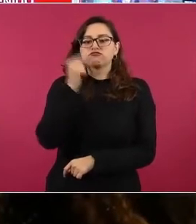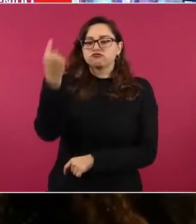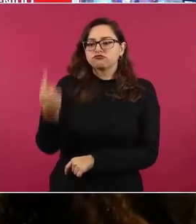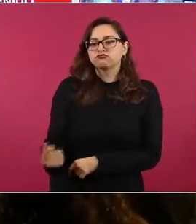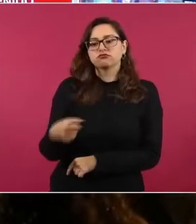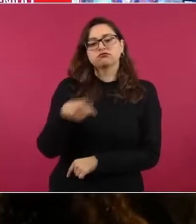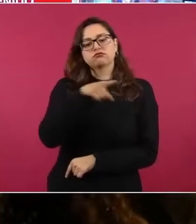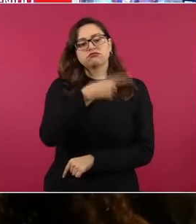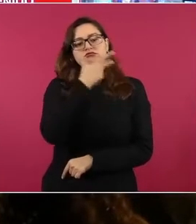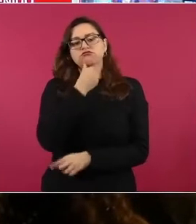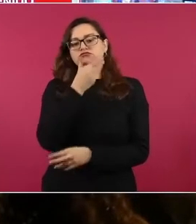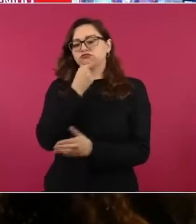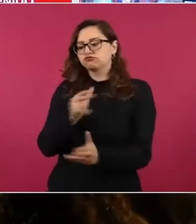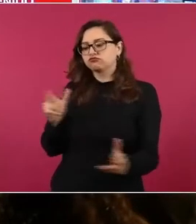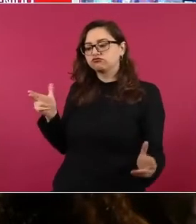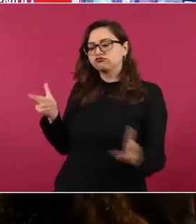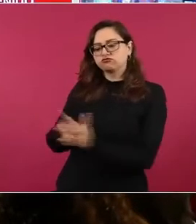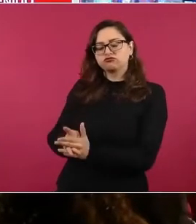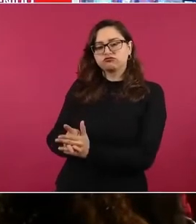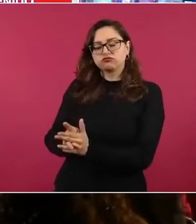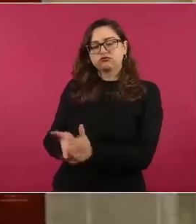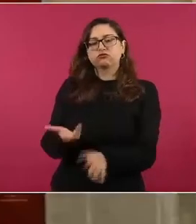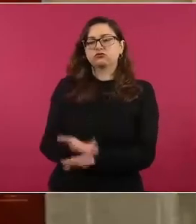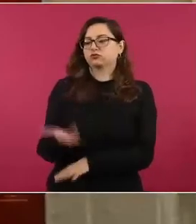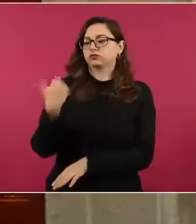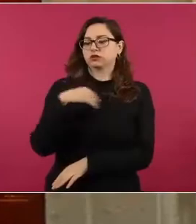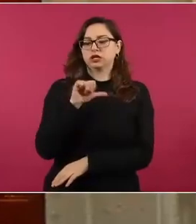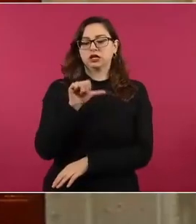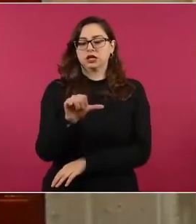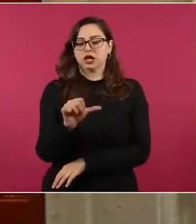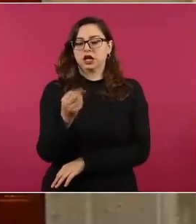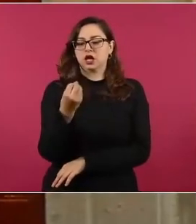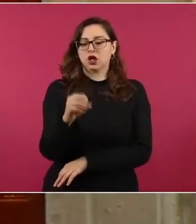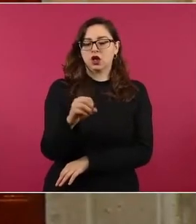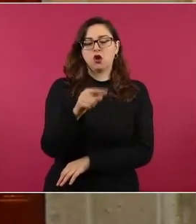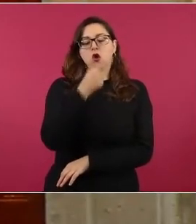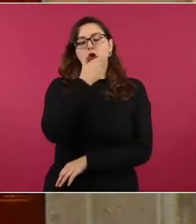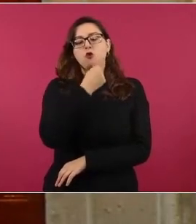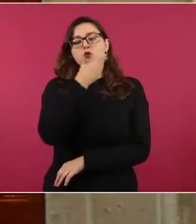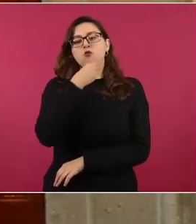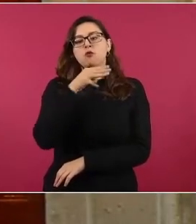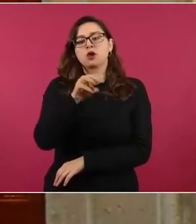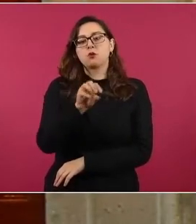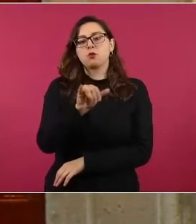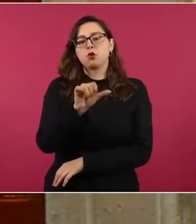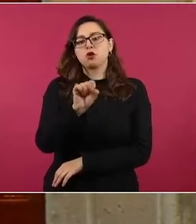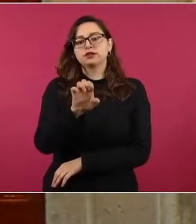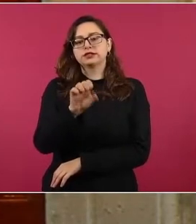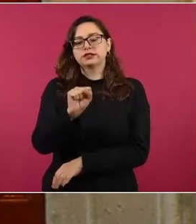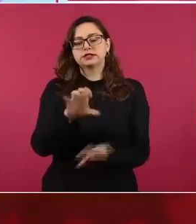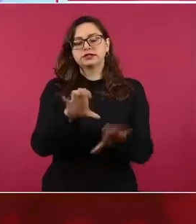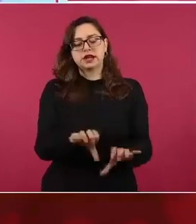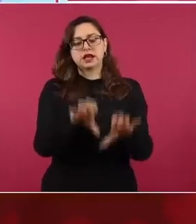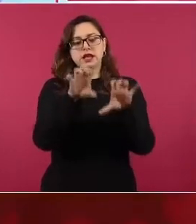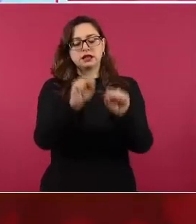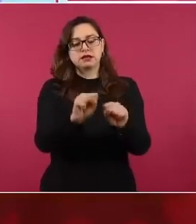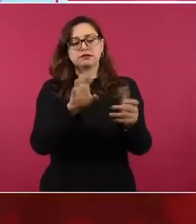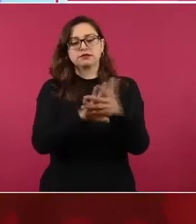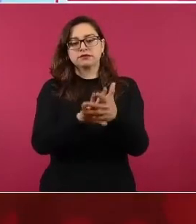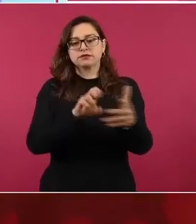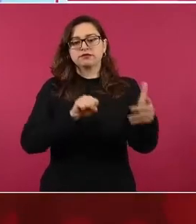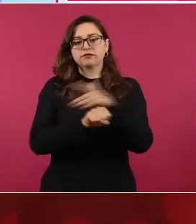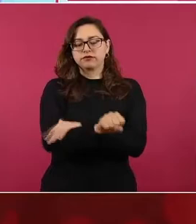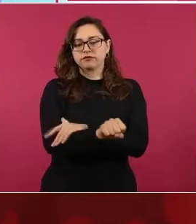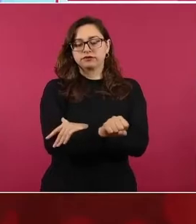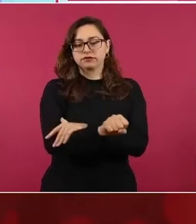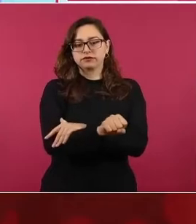se detuvo el pasado 16 de octubre a Moisés N., por hechos ocurridos el pasado 13